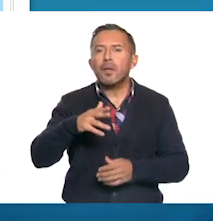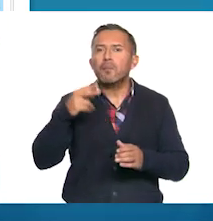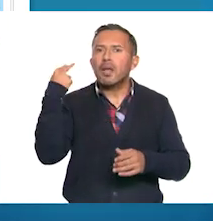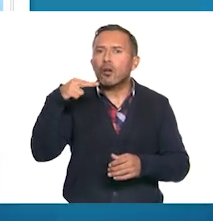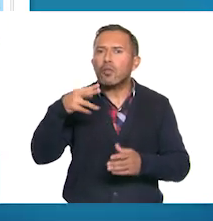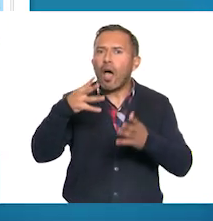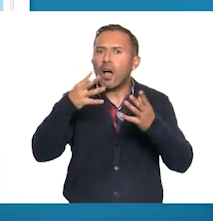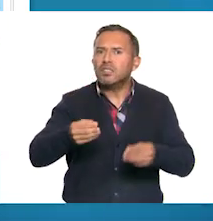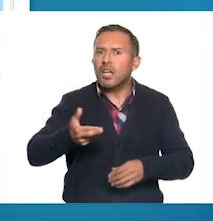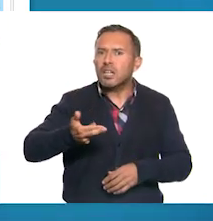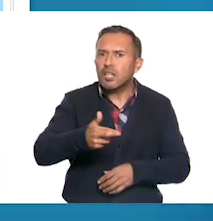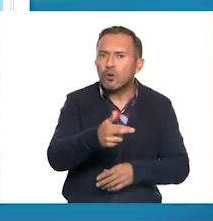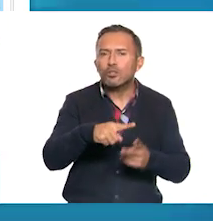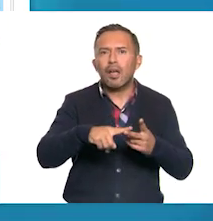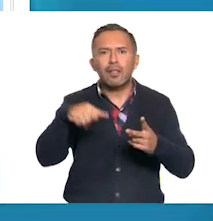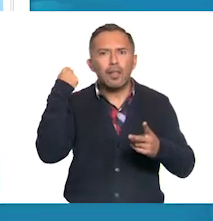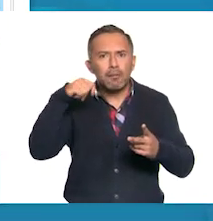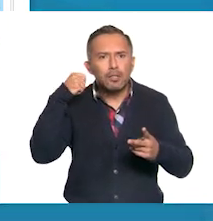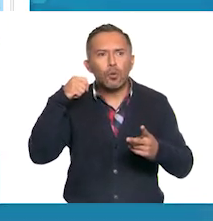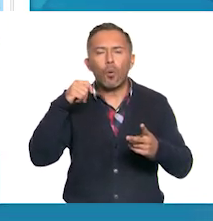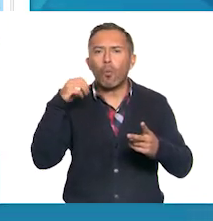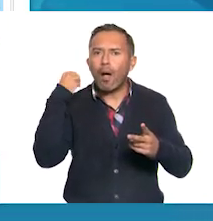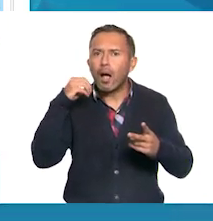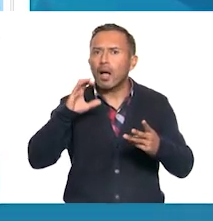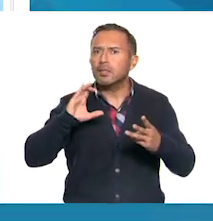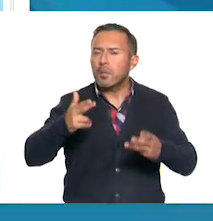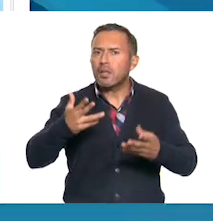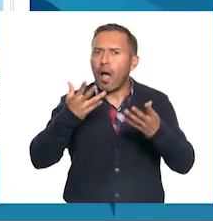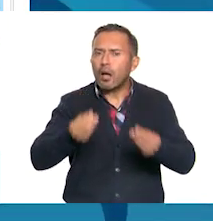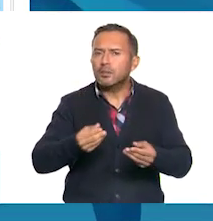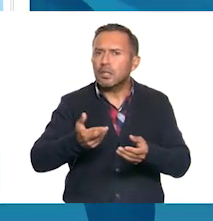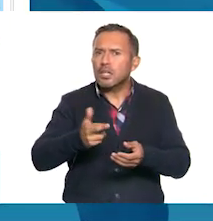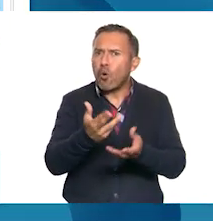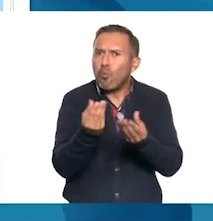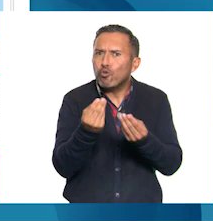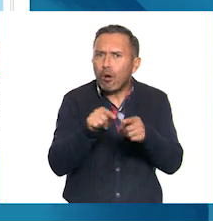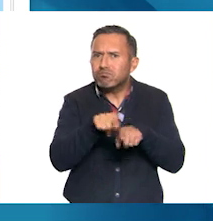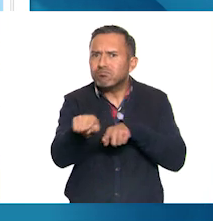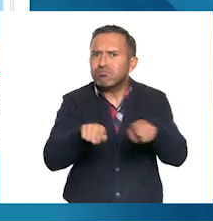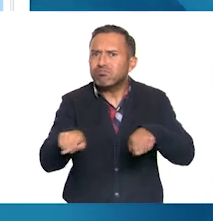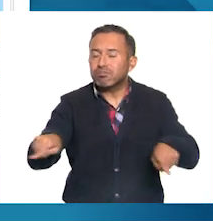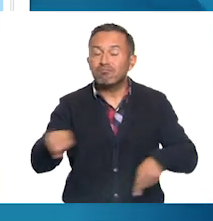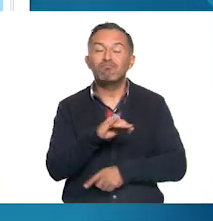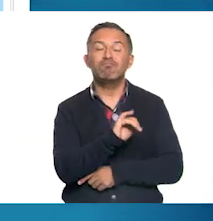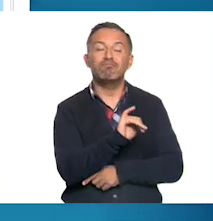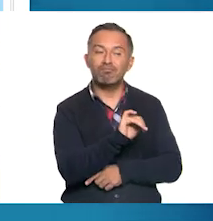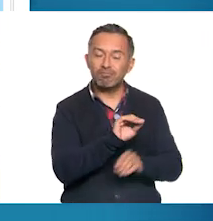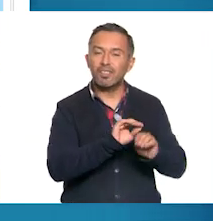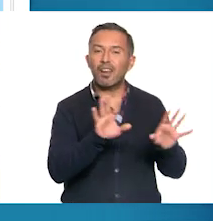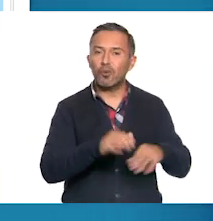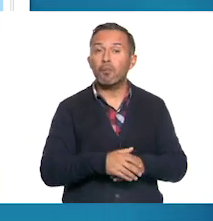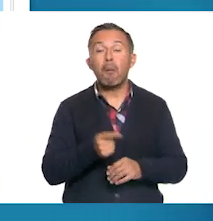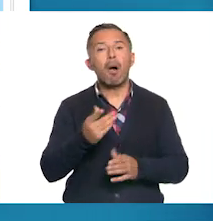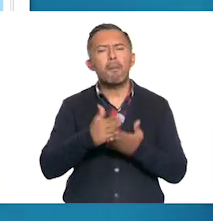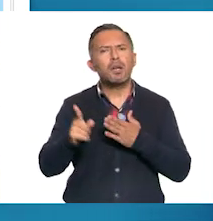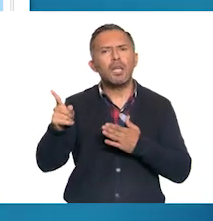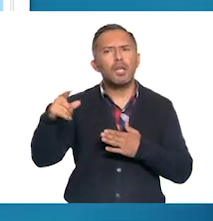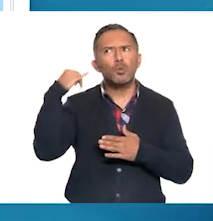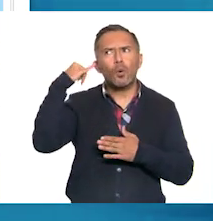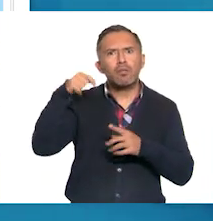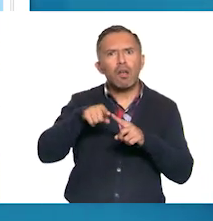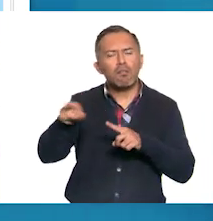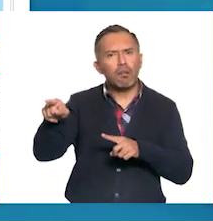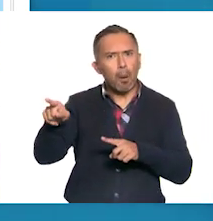Veracruz, Tabasco, Oaxaca y Chiapas. Por supuesto. ¿Pero qué pasa en la península de Yucatán? ¿Por qué no hay